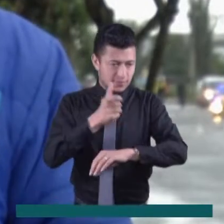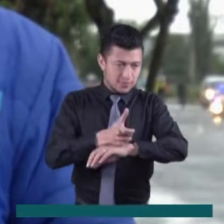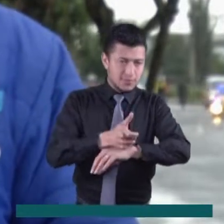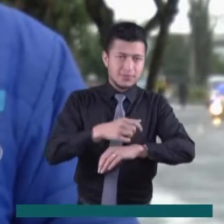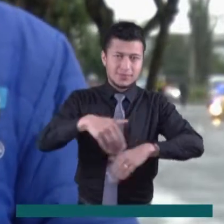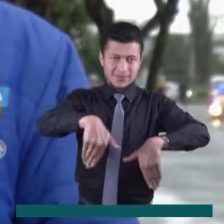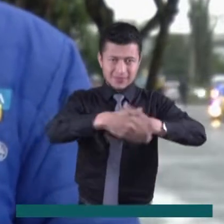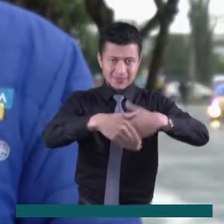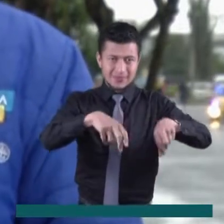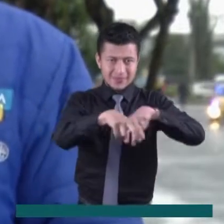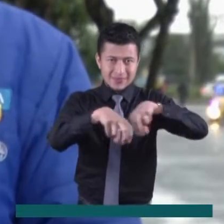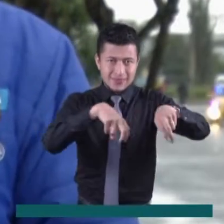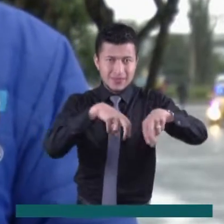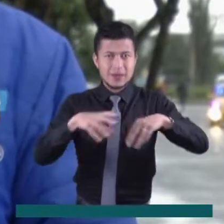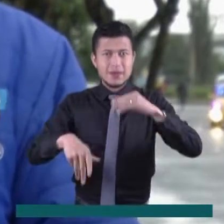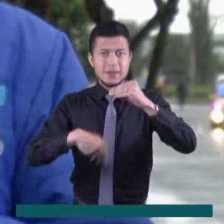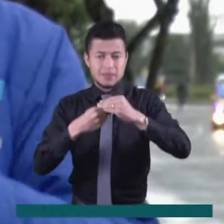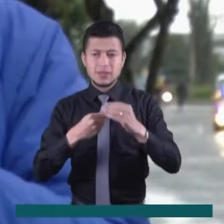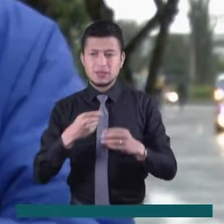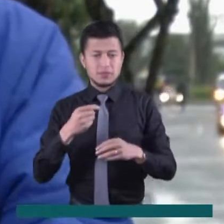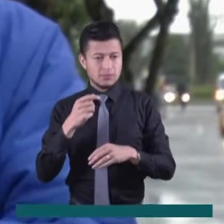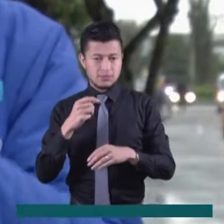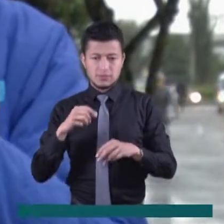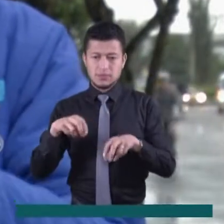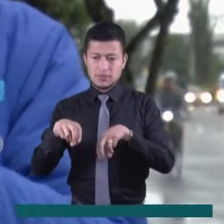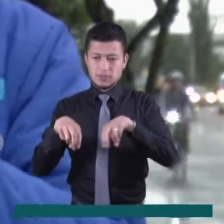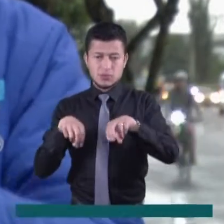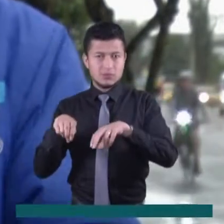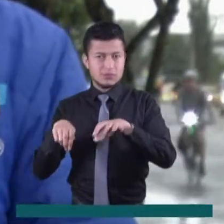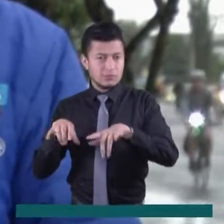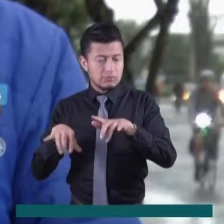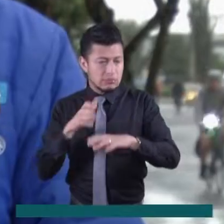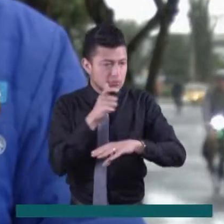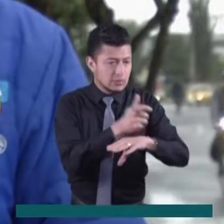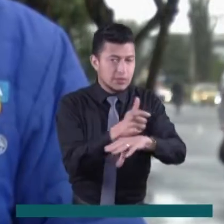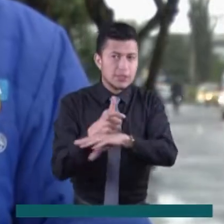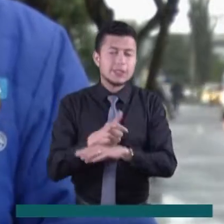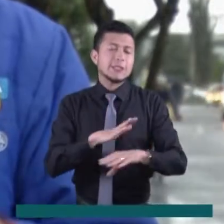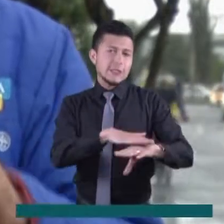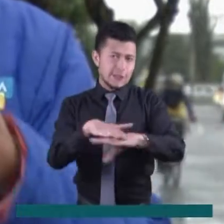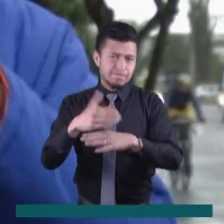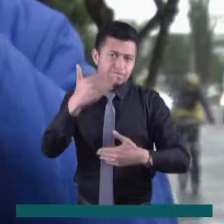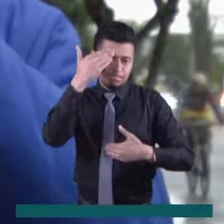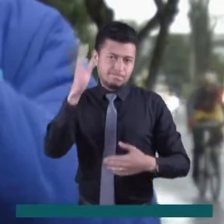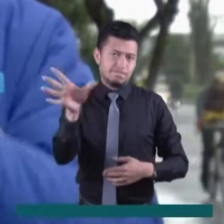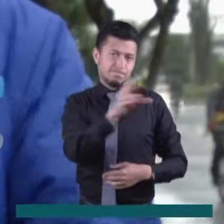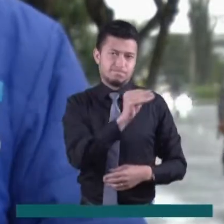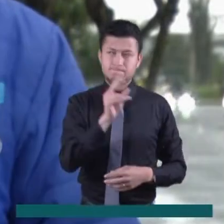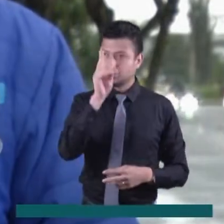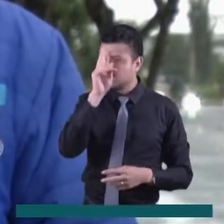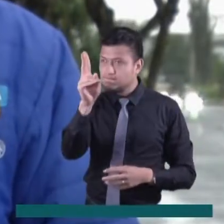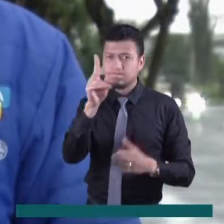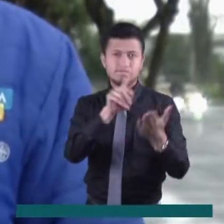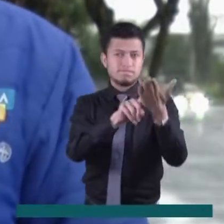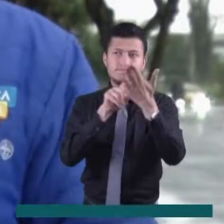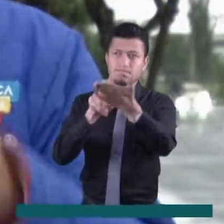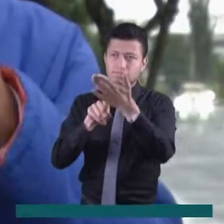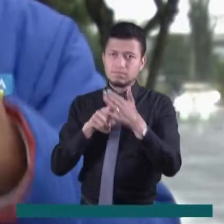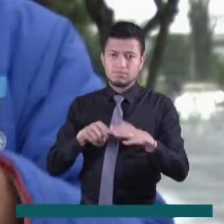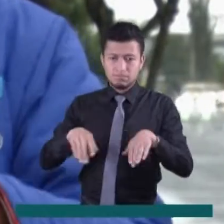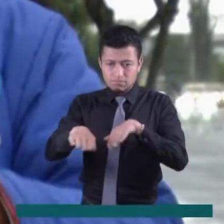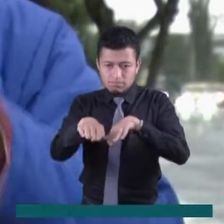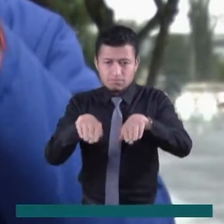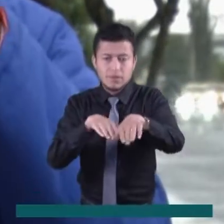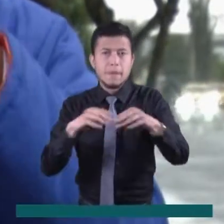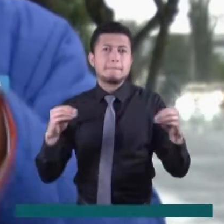tránsito en Cundinamarca. De manera pues que la invitación primero a la conciencia, segundo al respeto de las señales de tránsito y